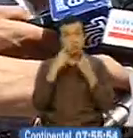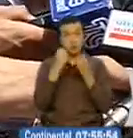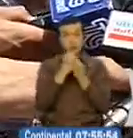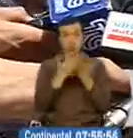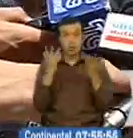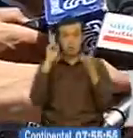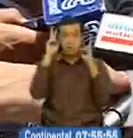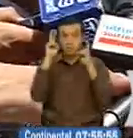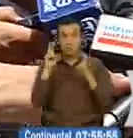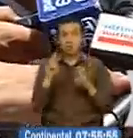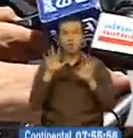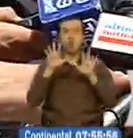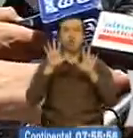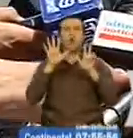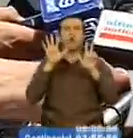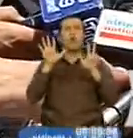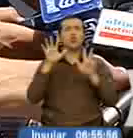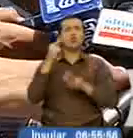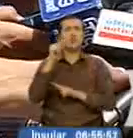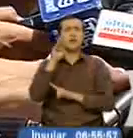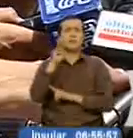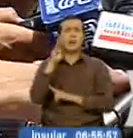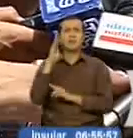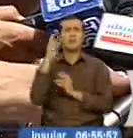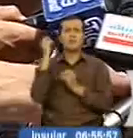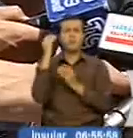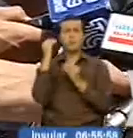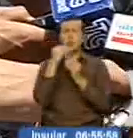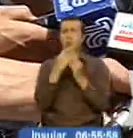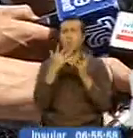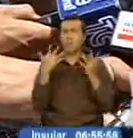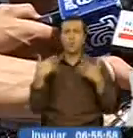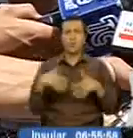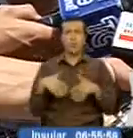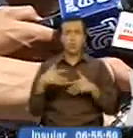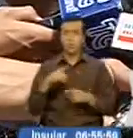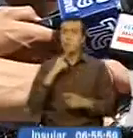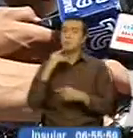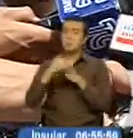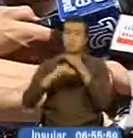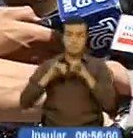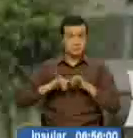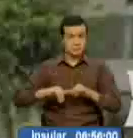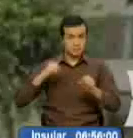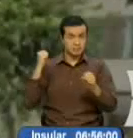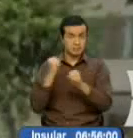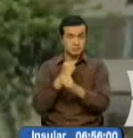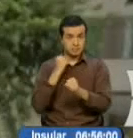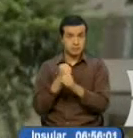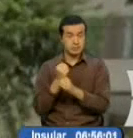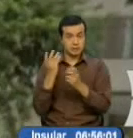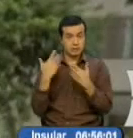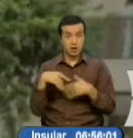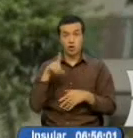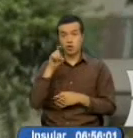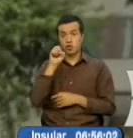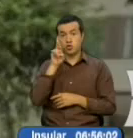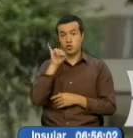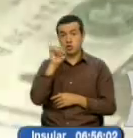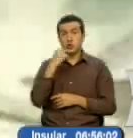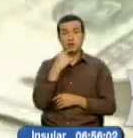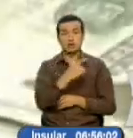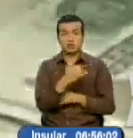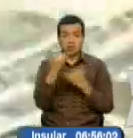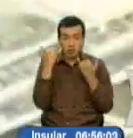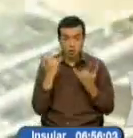el contenido de 8 gigas de información, que es bastante, podremos continuar con el trabajo. Finalmente, Doris Solís aseguró que en